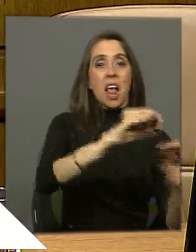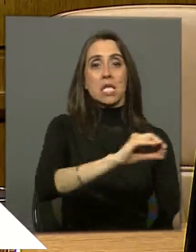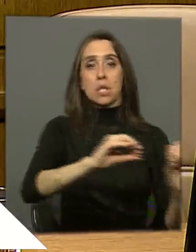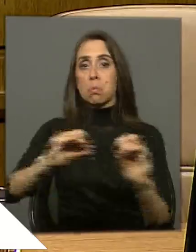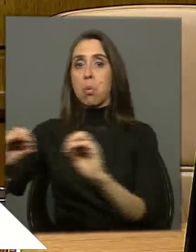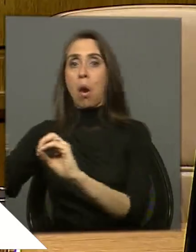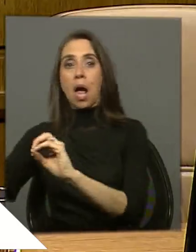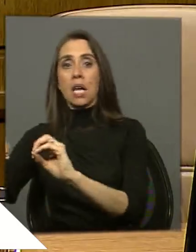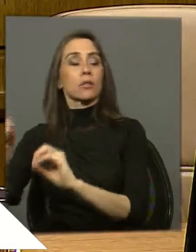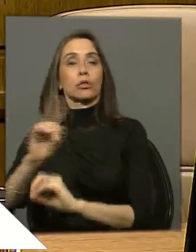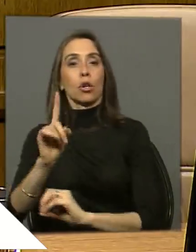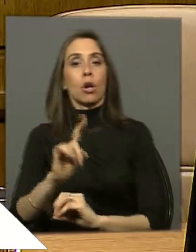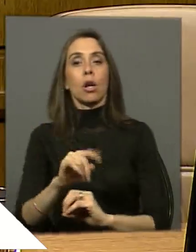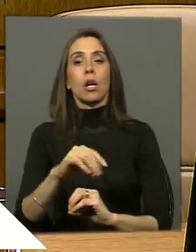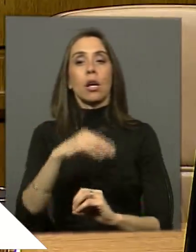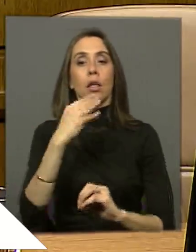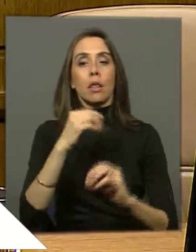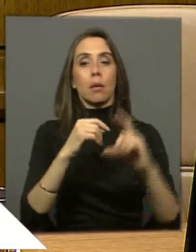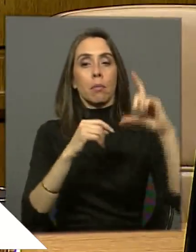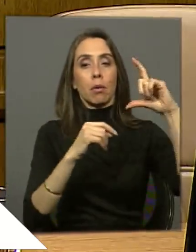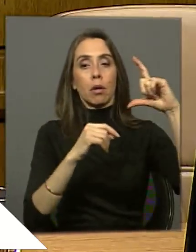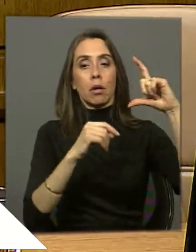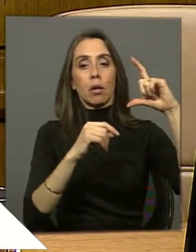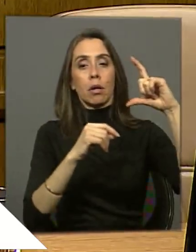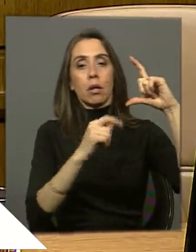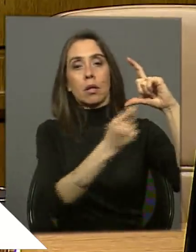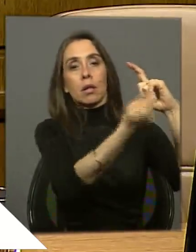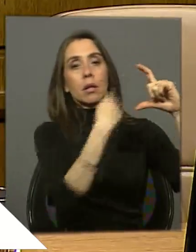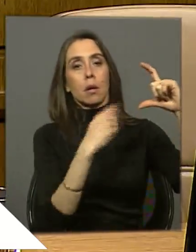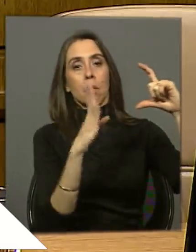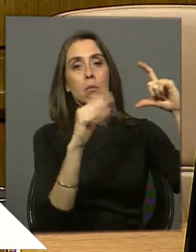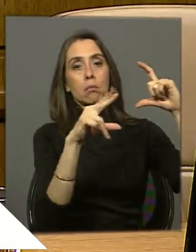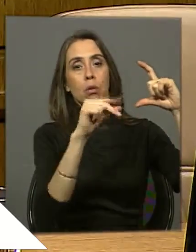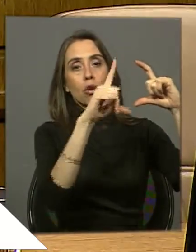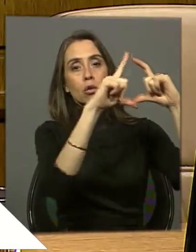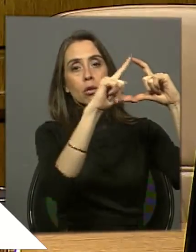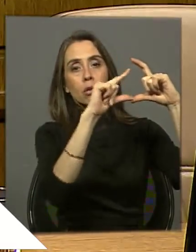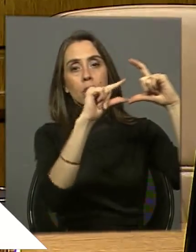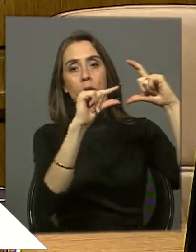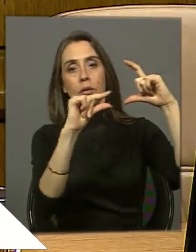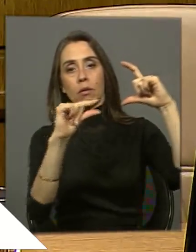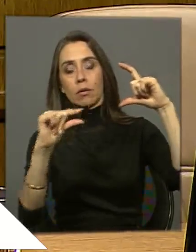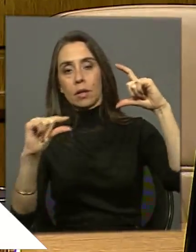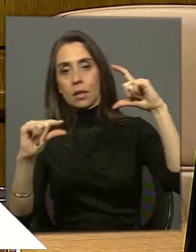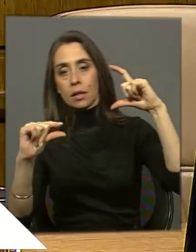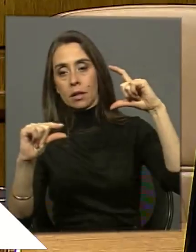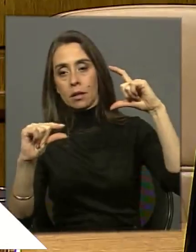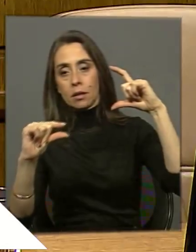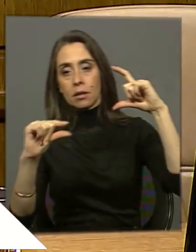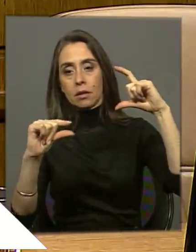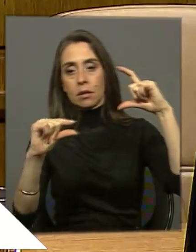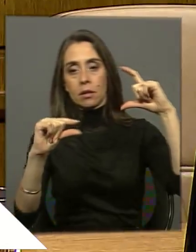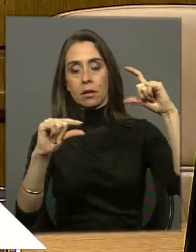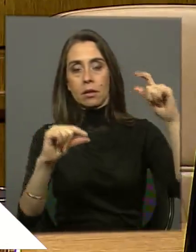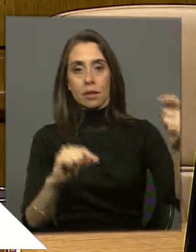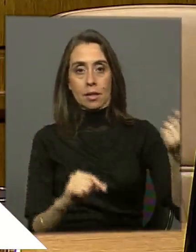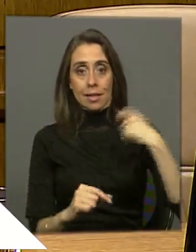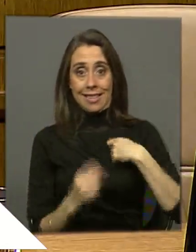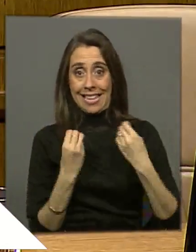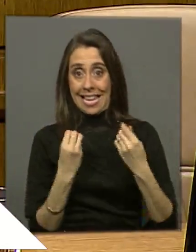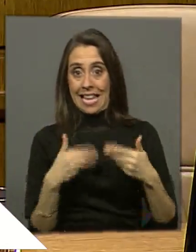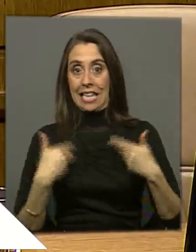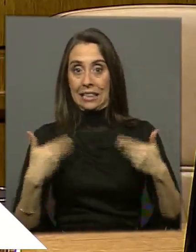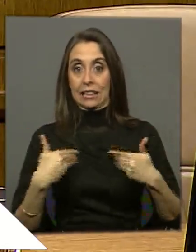después el beneficio va, las bonificaciones decreciendo, con lo que se constituye en un estímulo efectivo